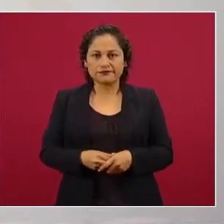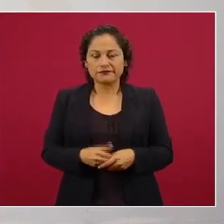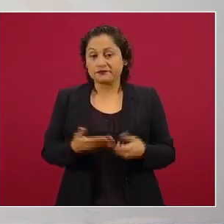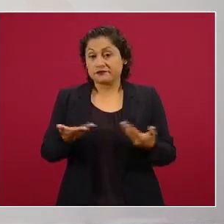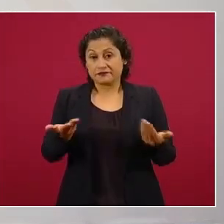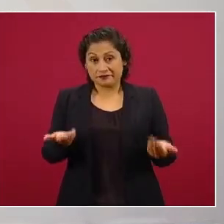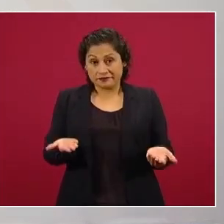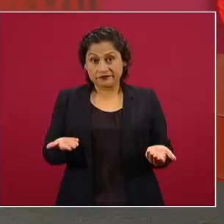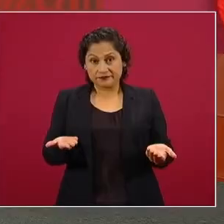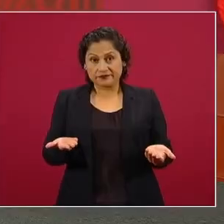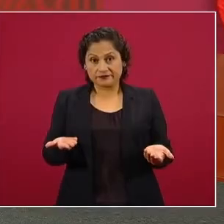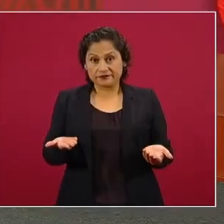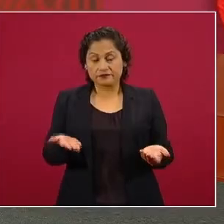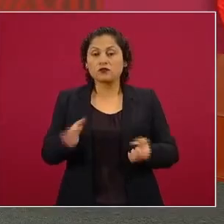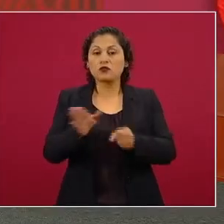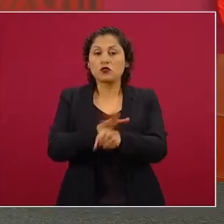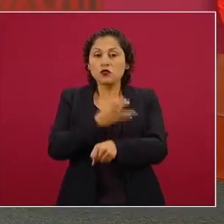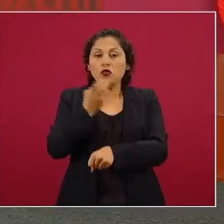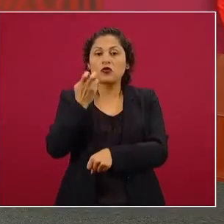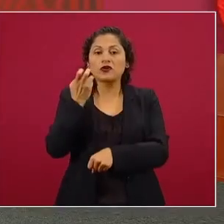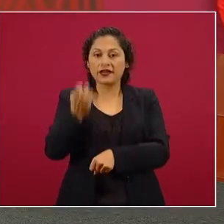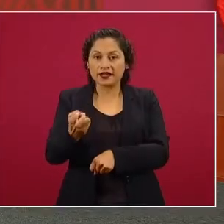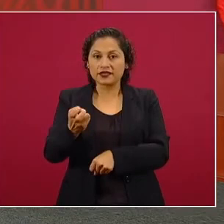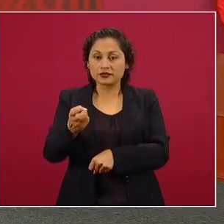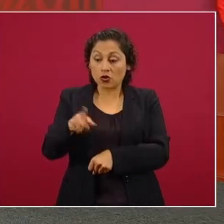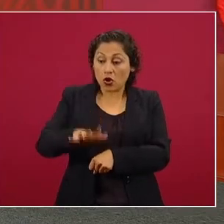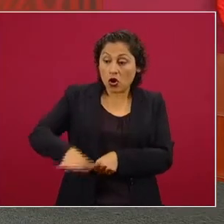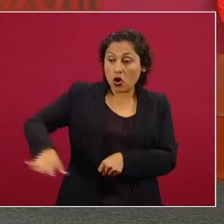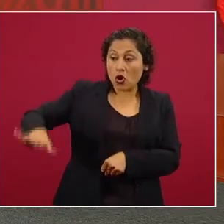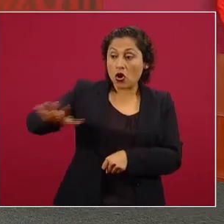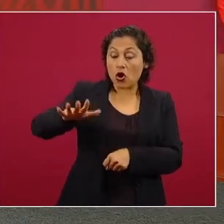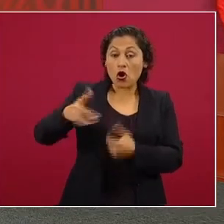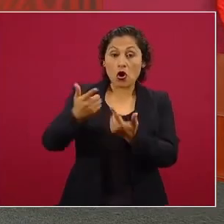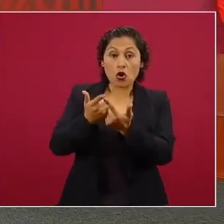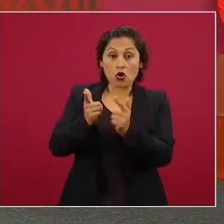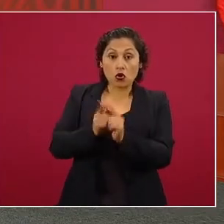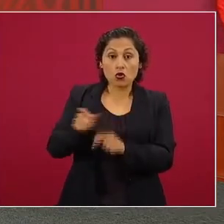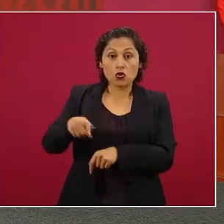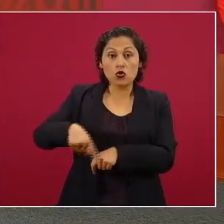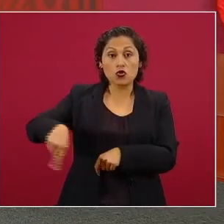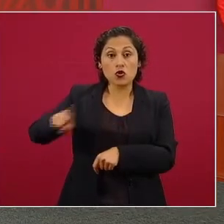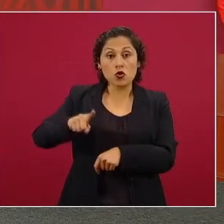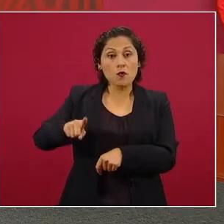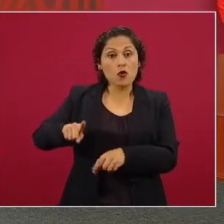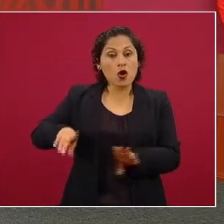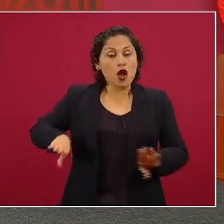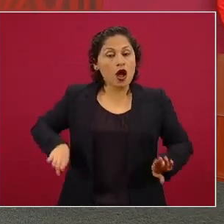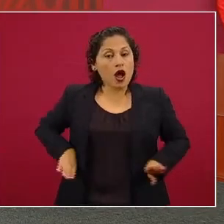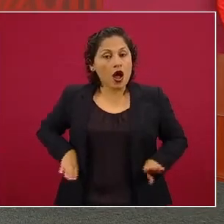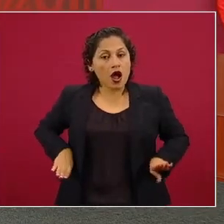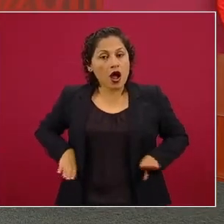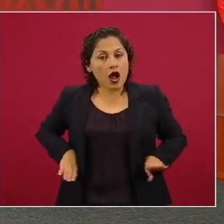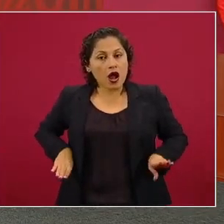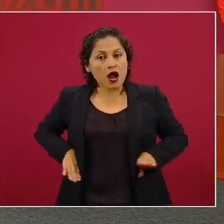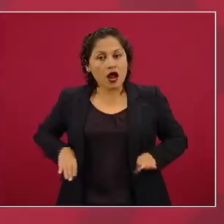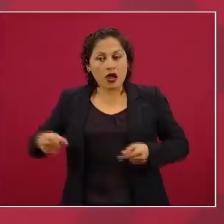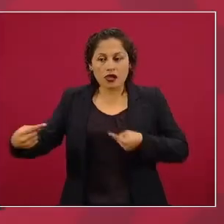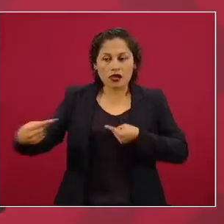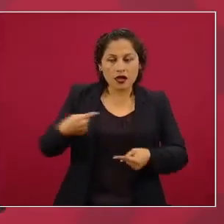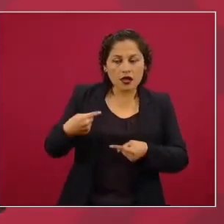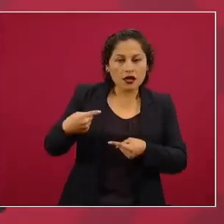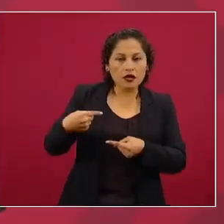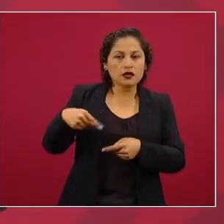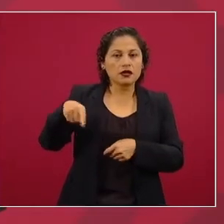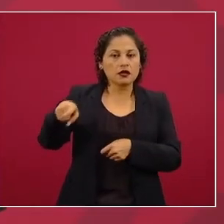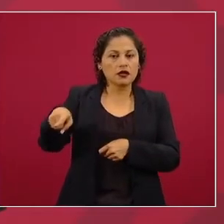Entonces deben de entender los que defienden los fideicomisos, ¿sí?, todos los que están